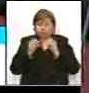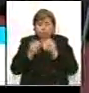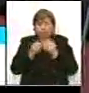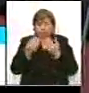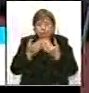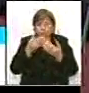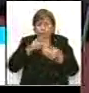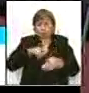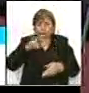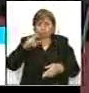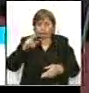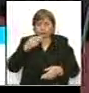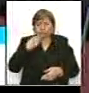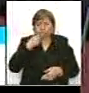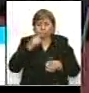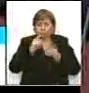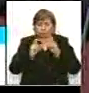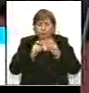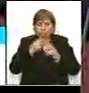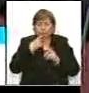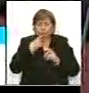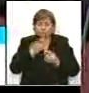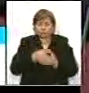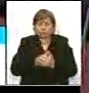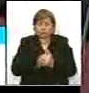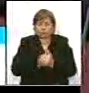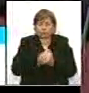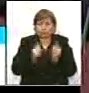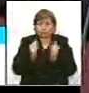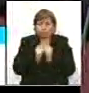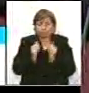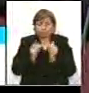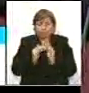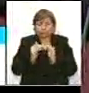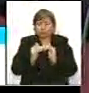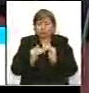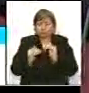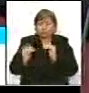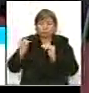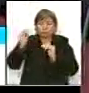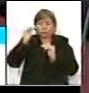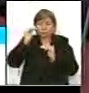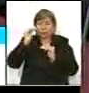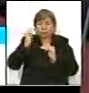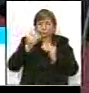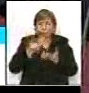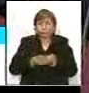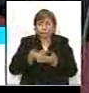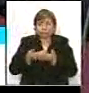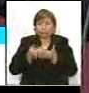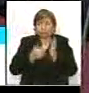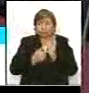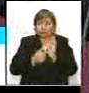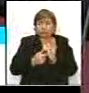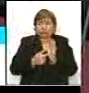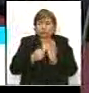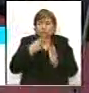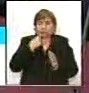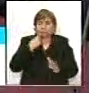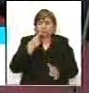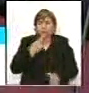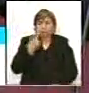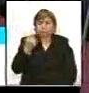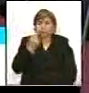pregunta es la siguiente. En línea con eso, la Comisión de Alto Nivel nos propone que las alianzas solo sean